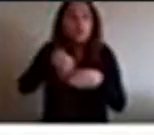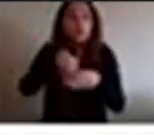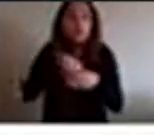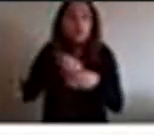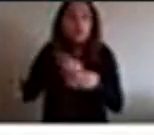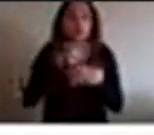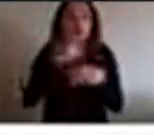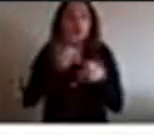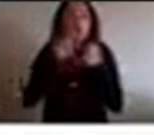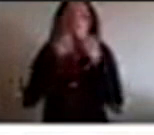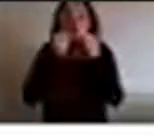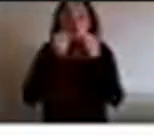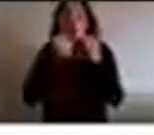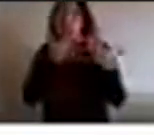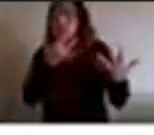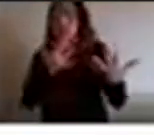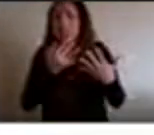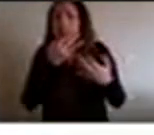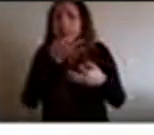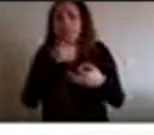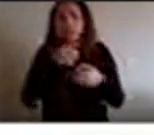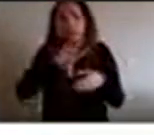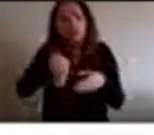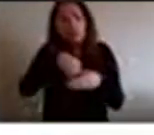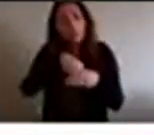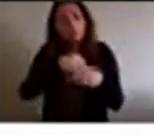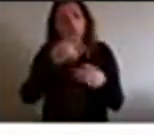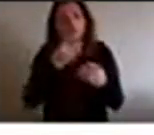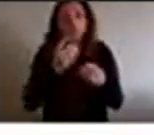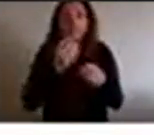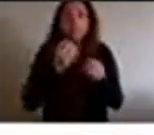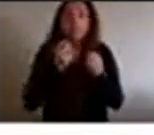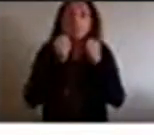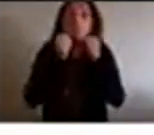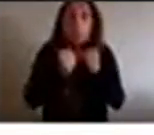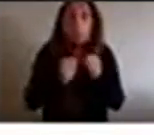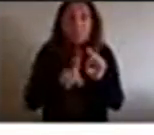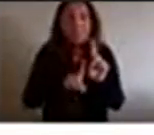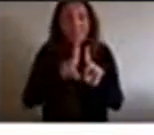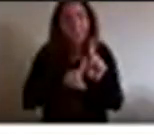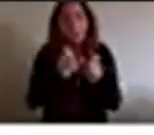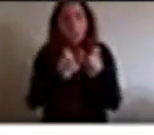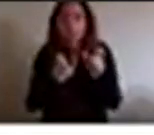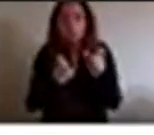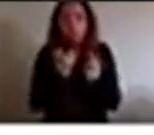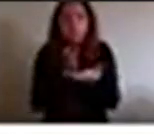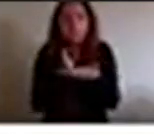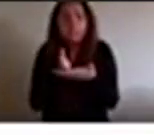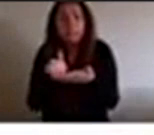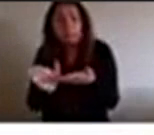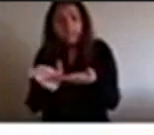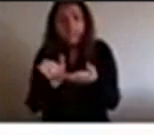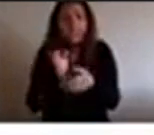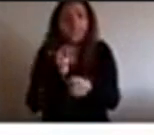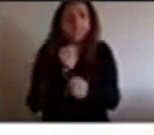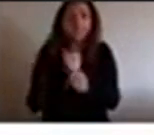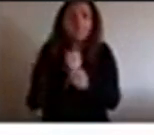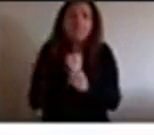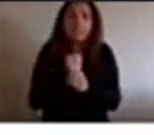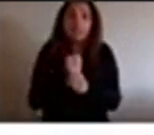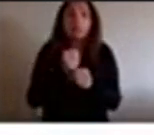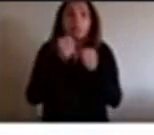decimos que es un tipo de empleo inclusivo porque permite que ciertos sectores que tradicionalmente están más relegados del mundo del trabajo se